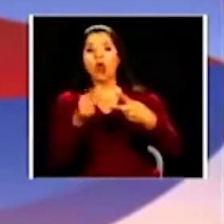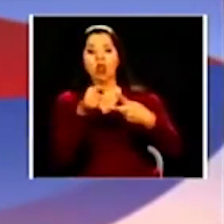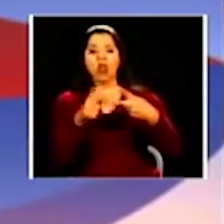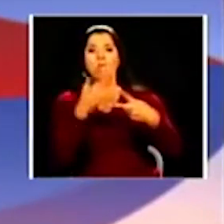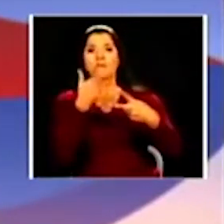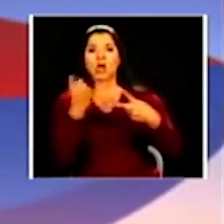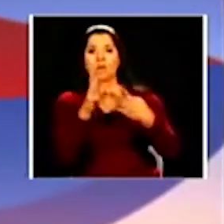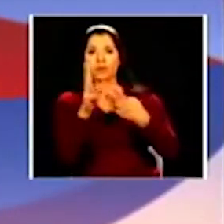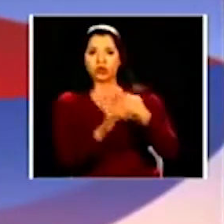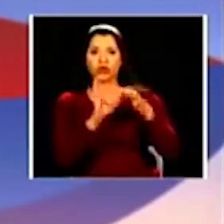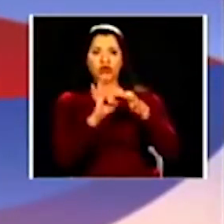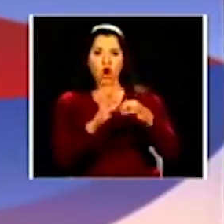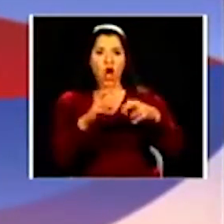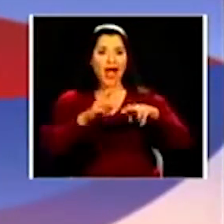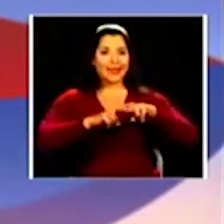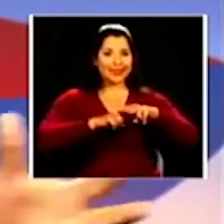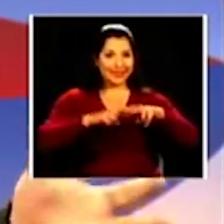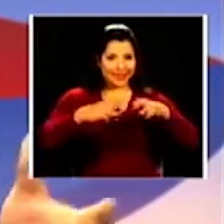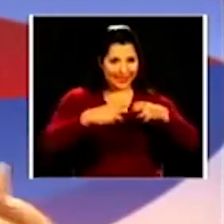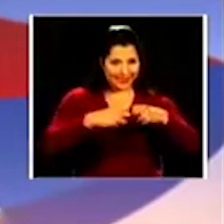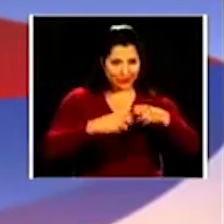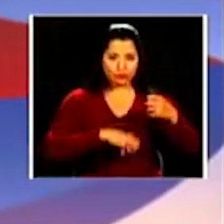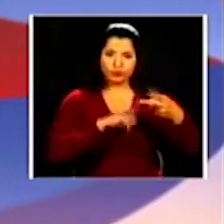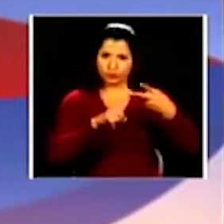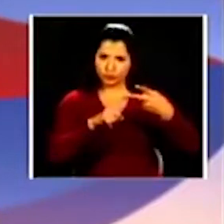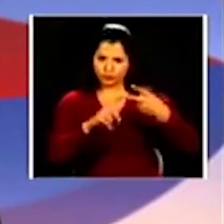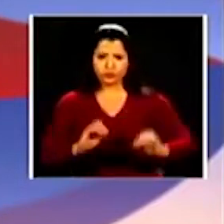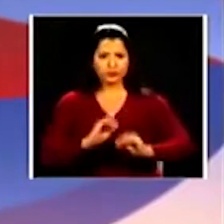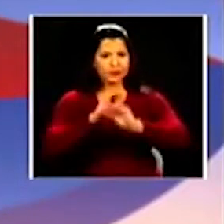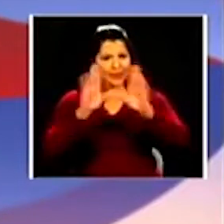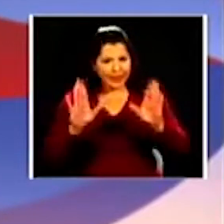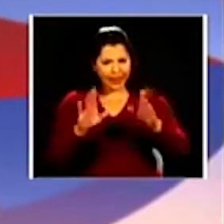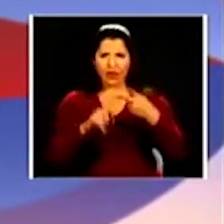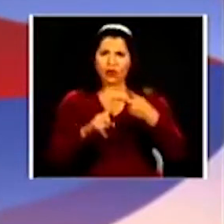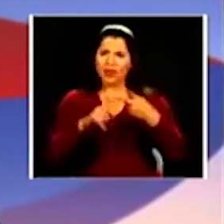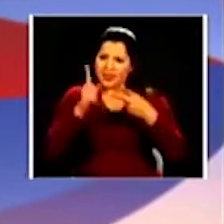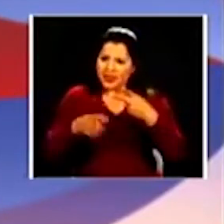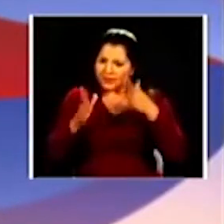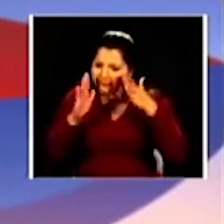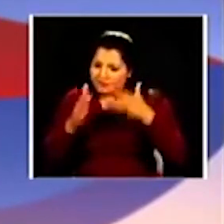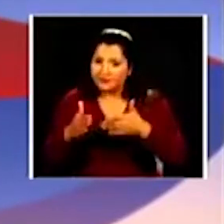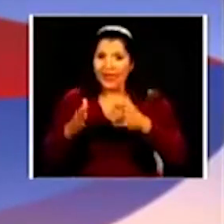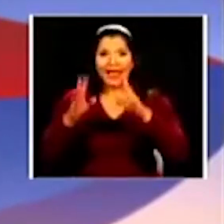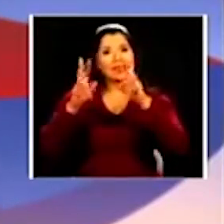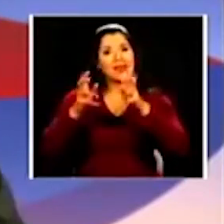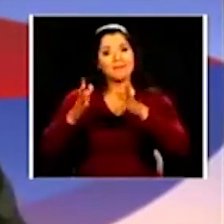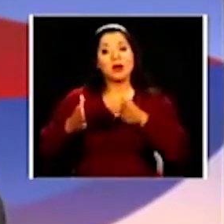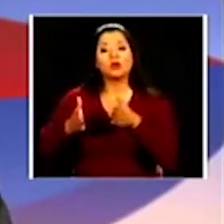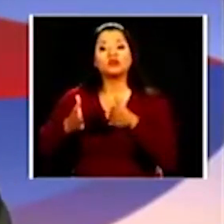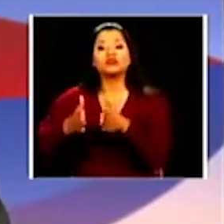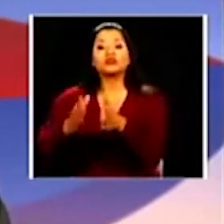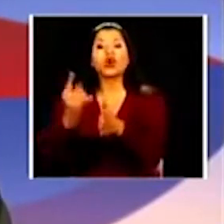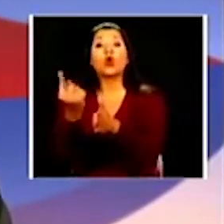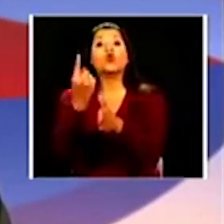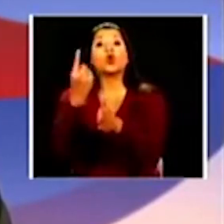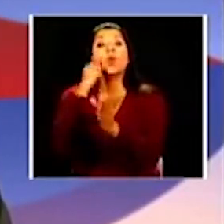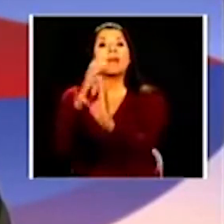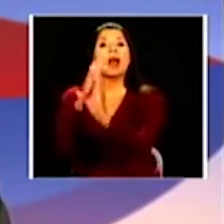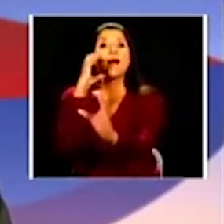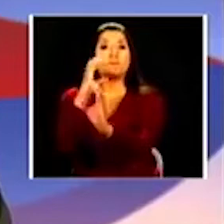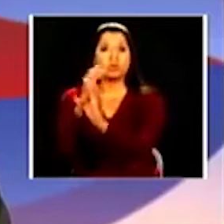supuesto que en concordancia y en conjunto tiene que entrársele al tema de sectorización. Hoy por hoy a San José